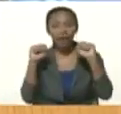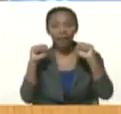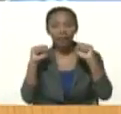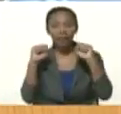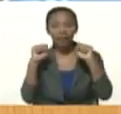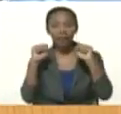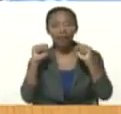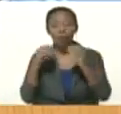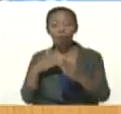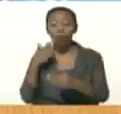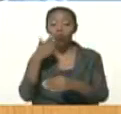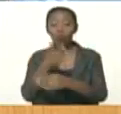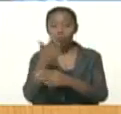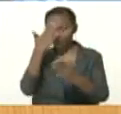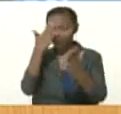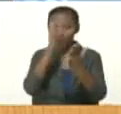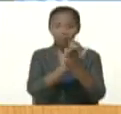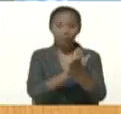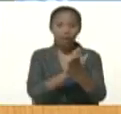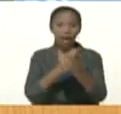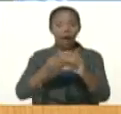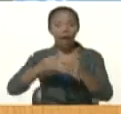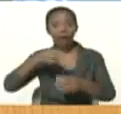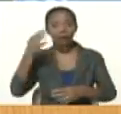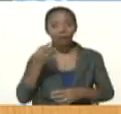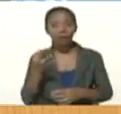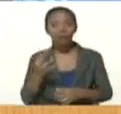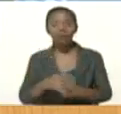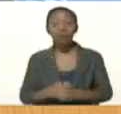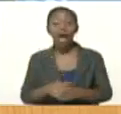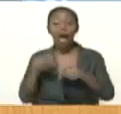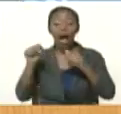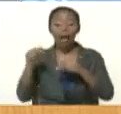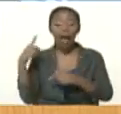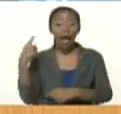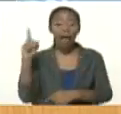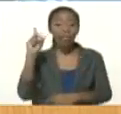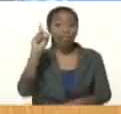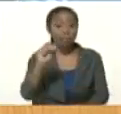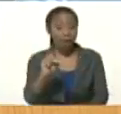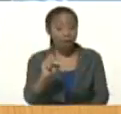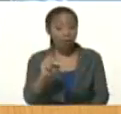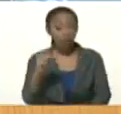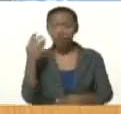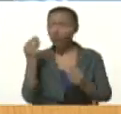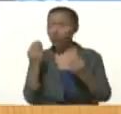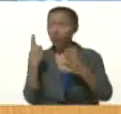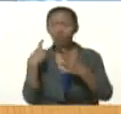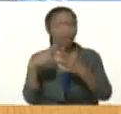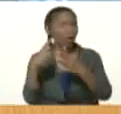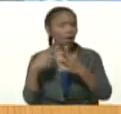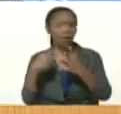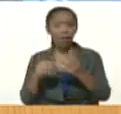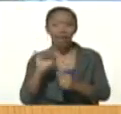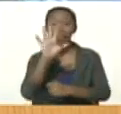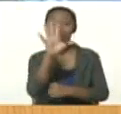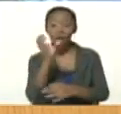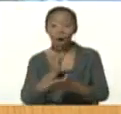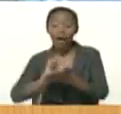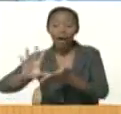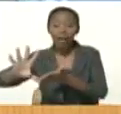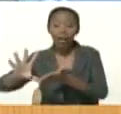va directamente a los hechos. Bueno, por aquí tenemos también, bueno, hay tantas cosas. Tenemos 5 créditos que vamos a